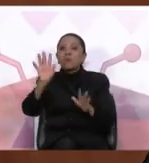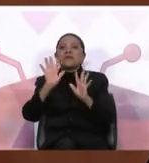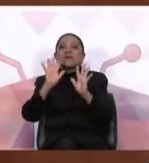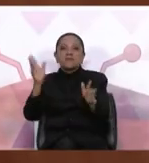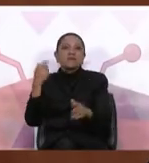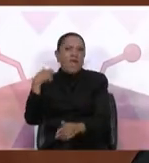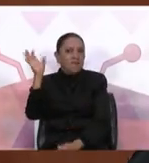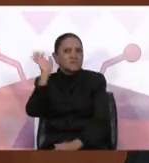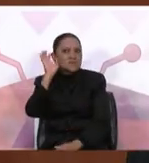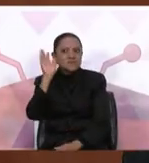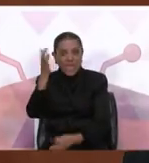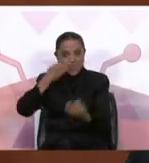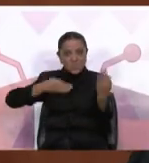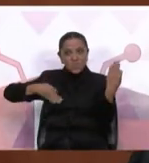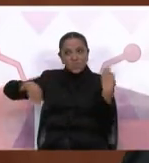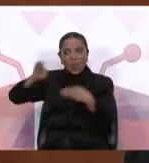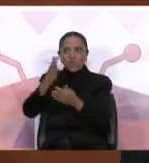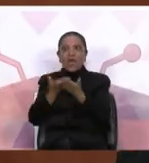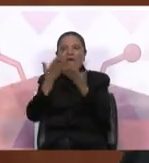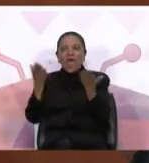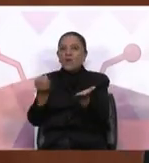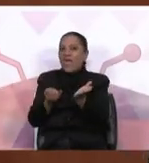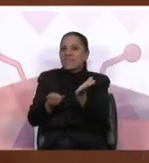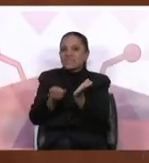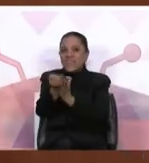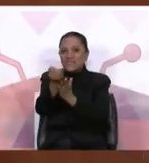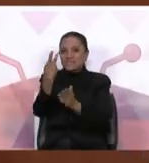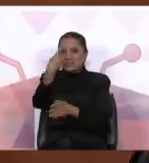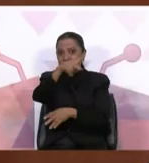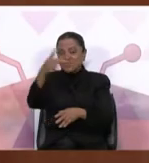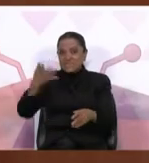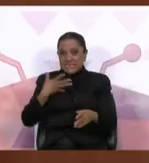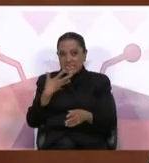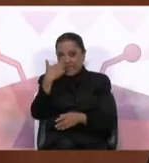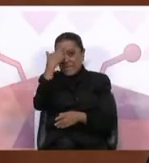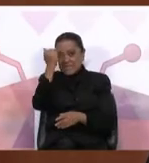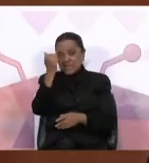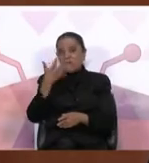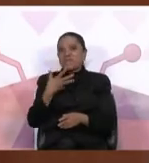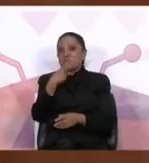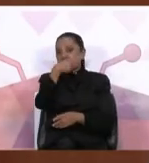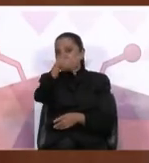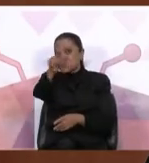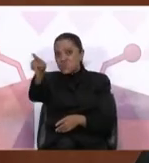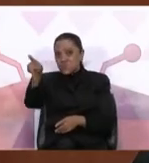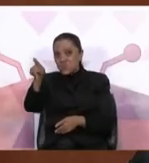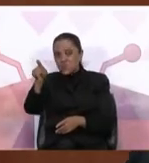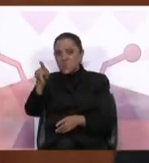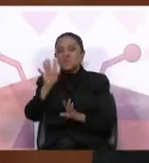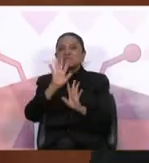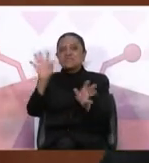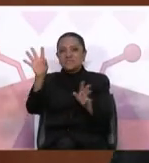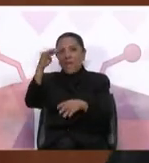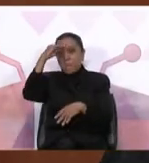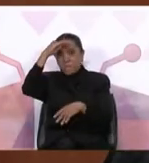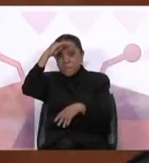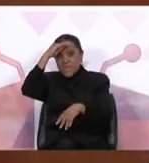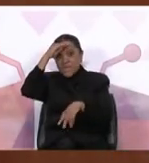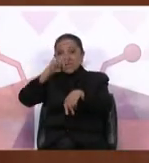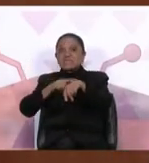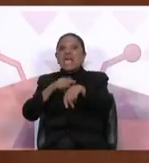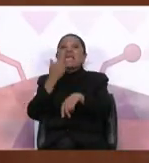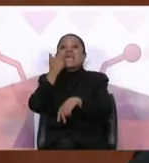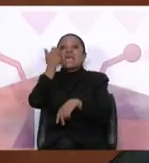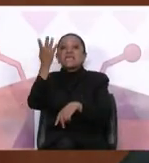ahora la decisión razonada para crecer la tienes tú ya es tiempo de que pienses lo que quieres para los siguientes